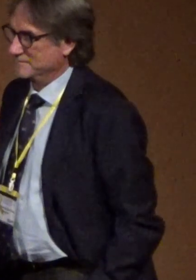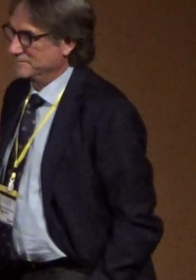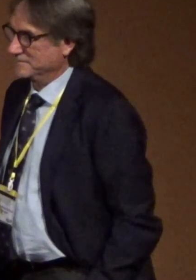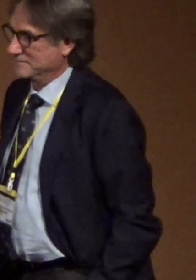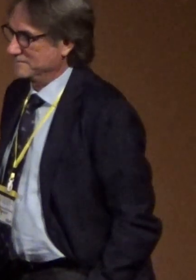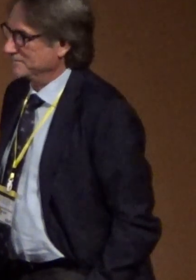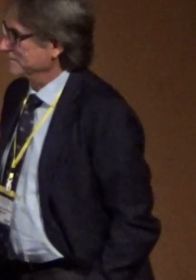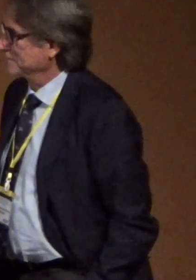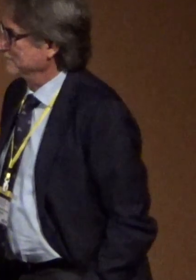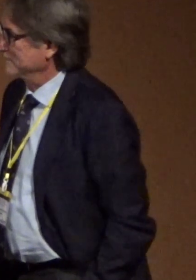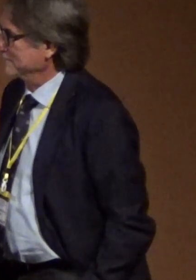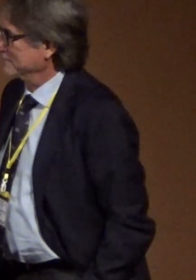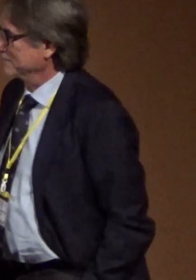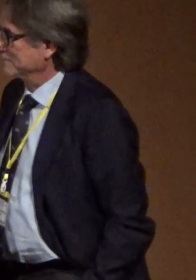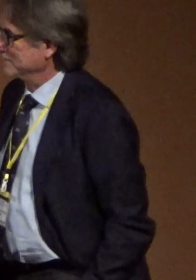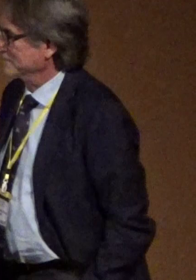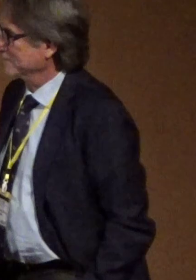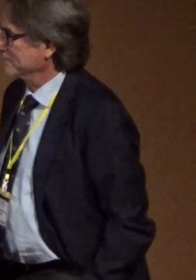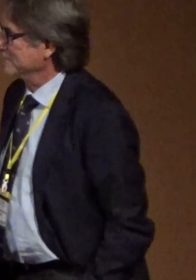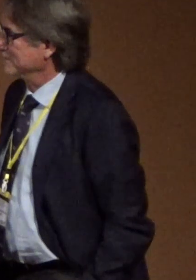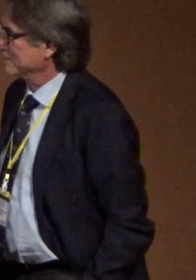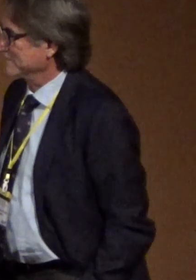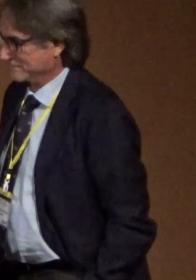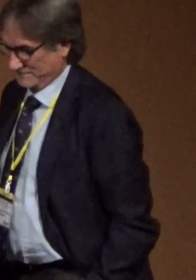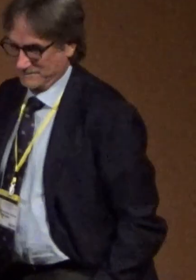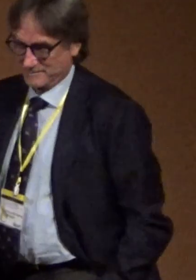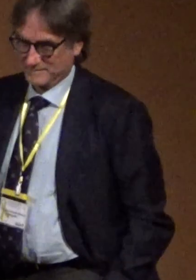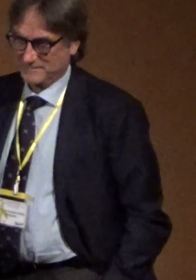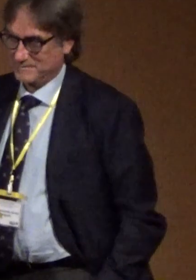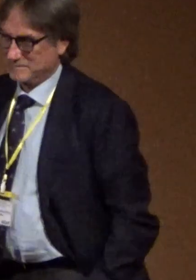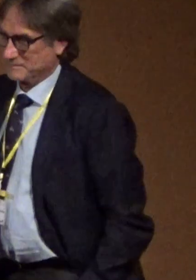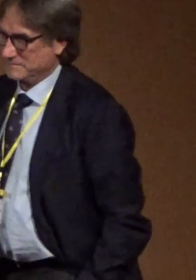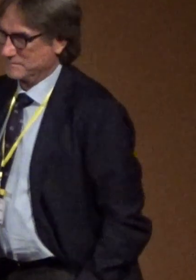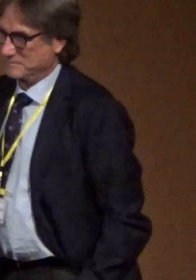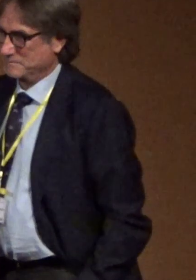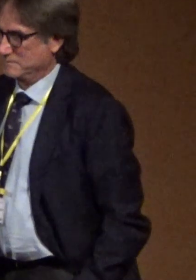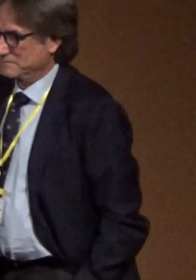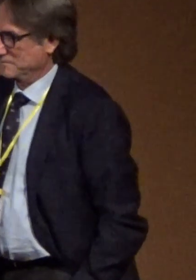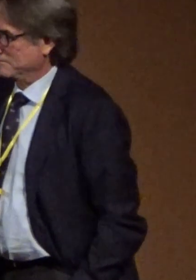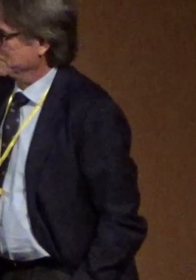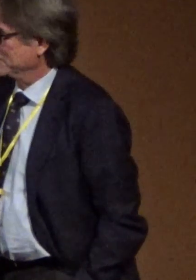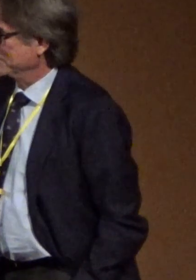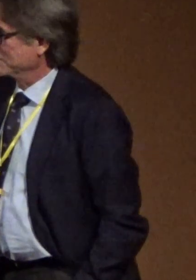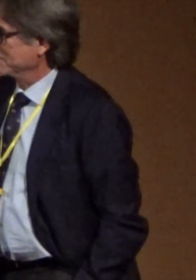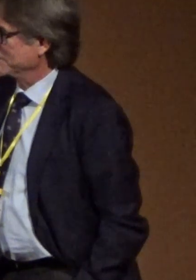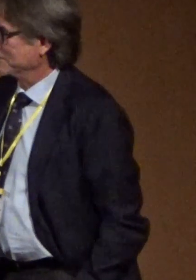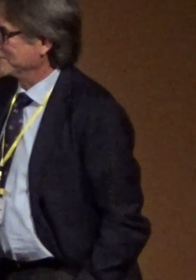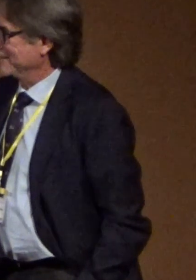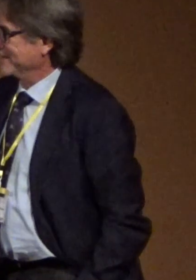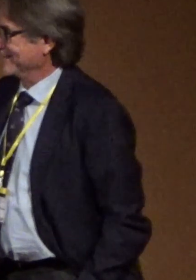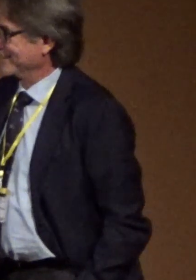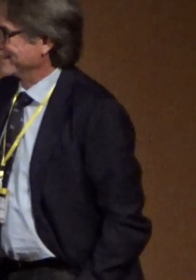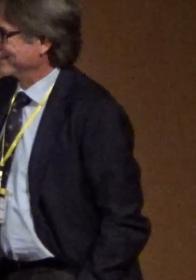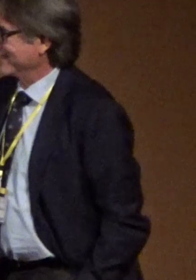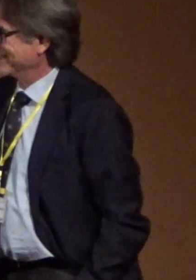que siempre está dispuesto porque está comprometido con el mundo del TDAH y además le apasiona y también sabe por qué